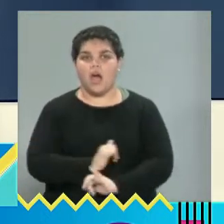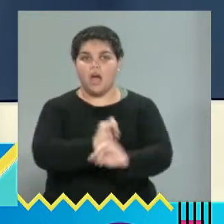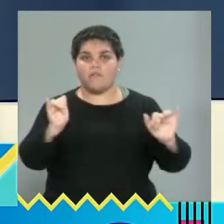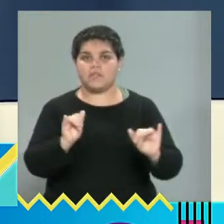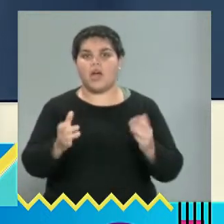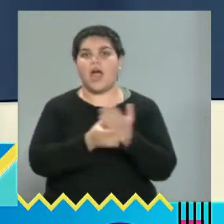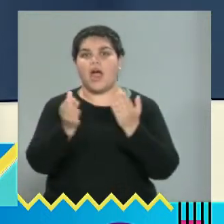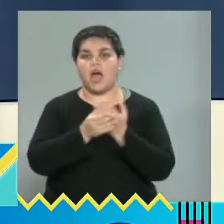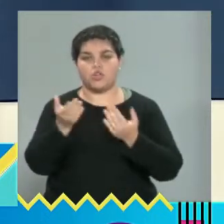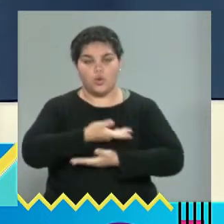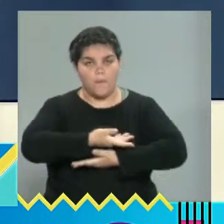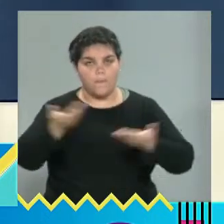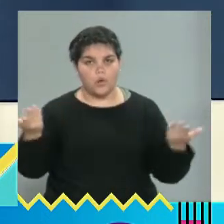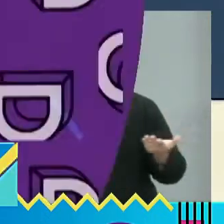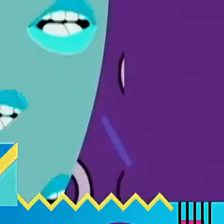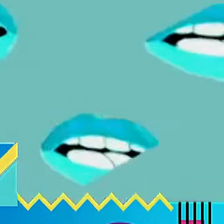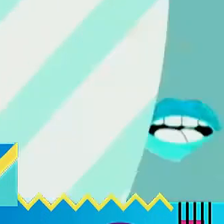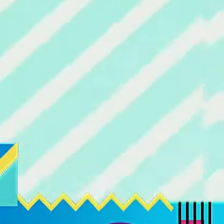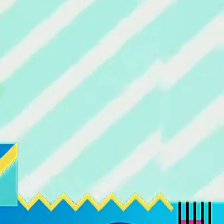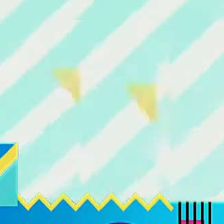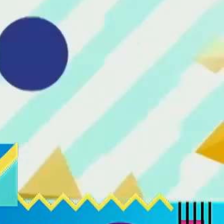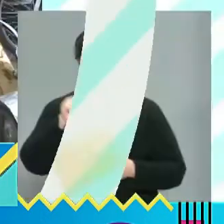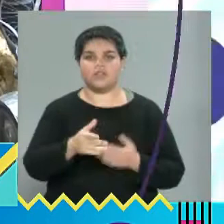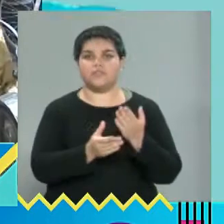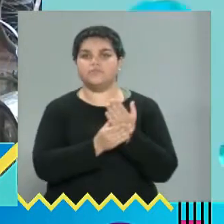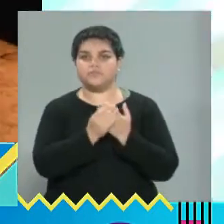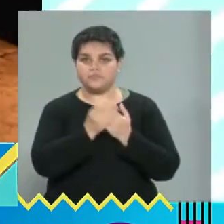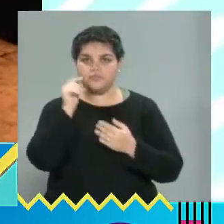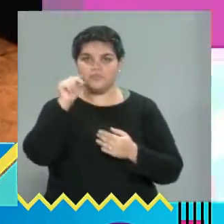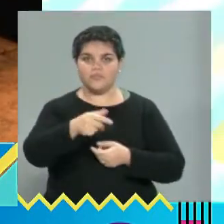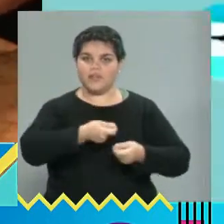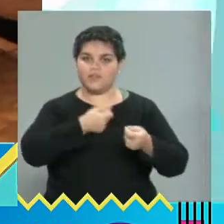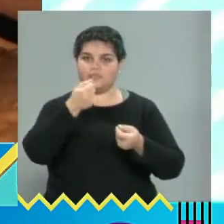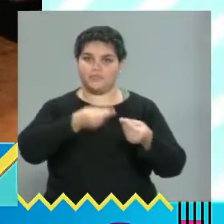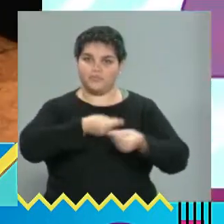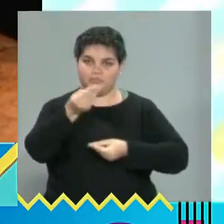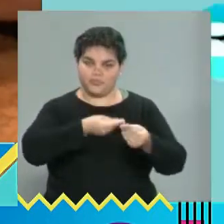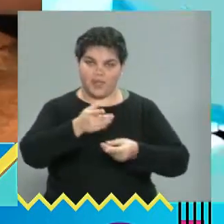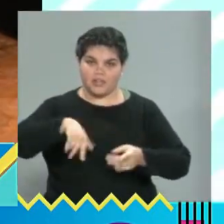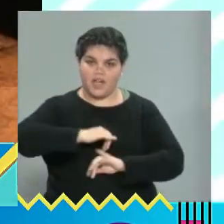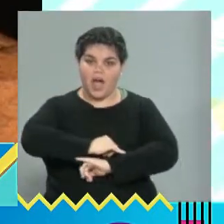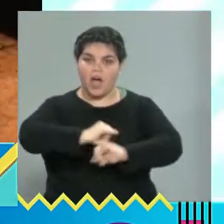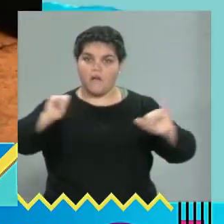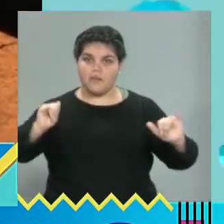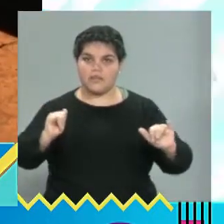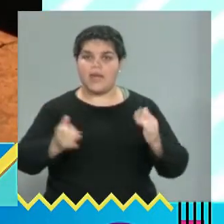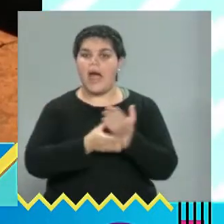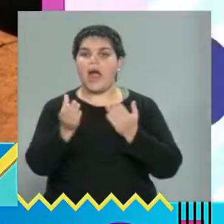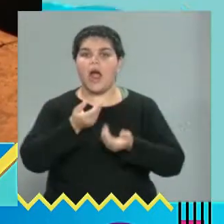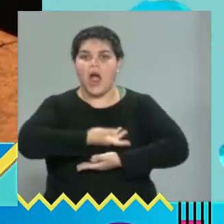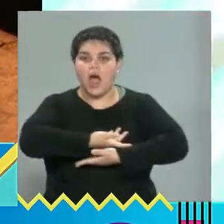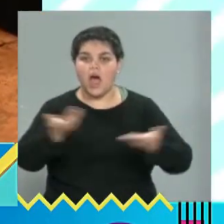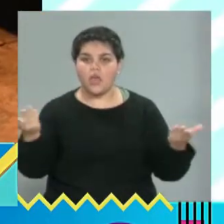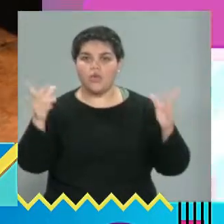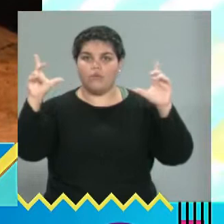gasto público que hizo Duhovne el viernes, tienen que tener un impacto tal en la confianza de los